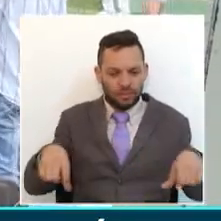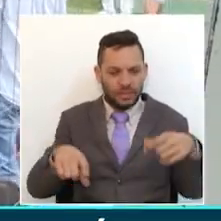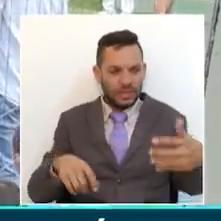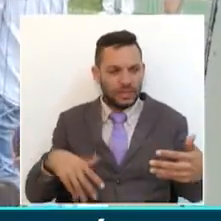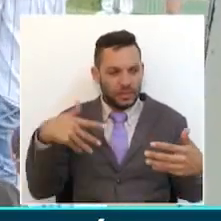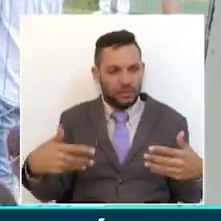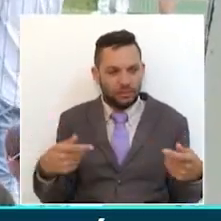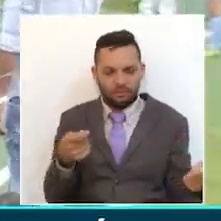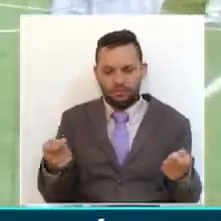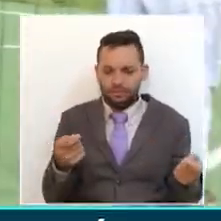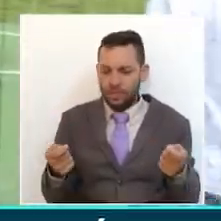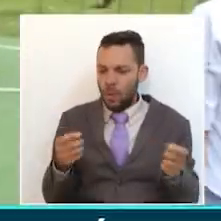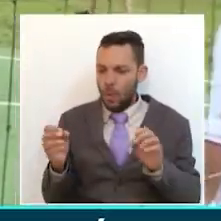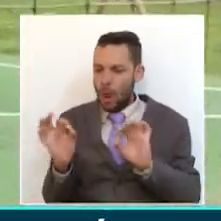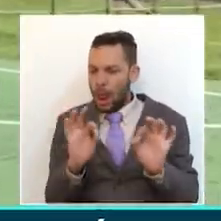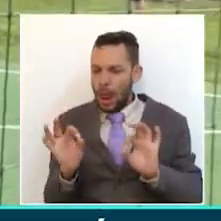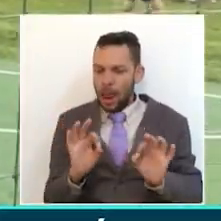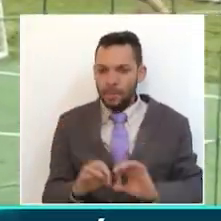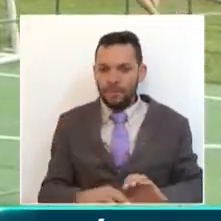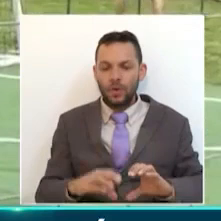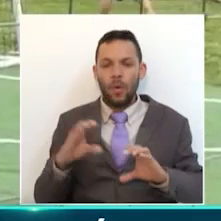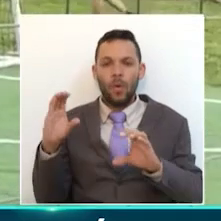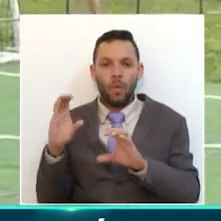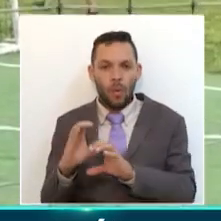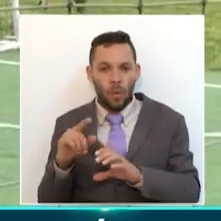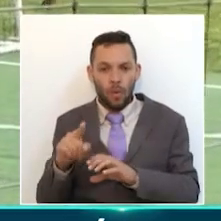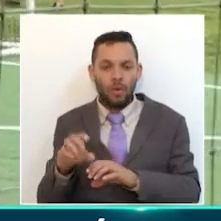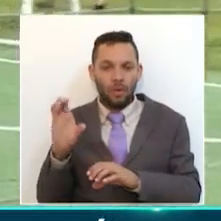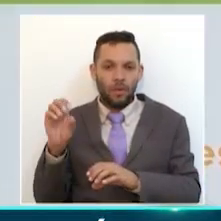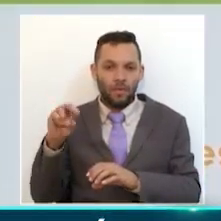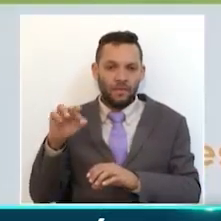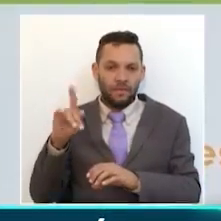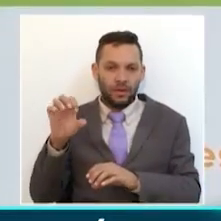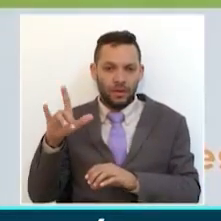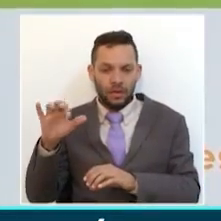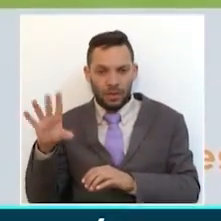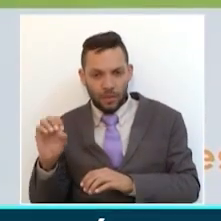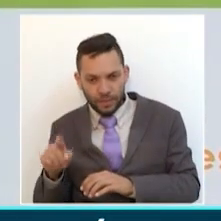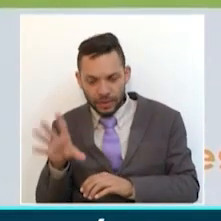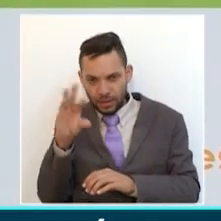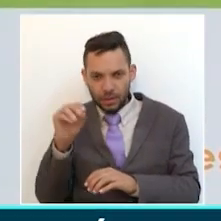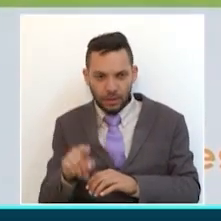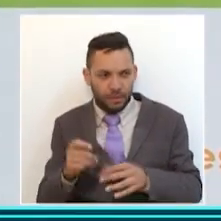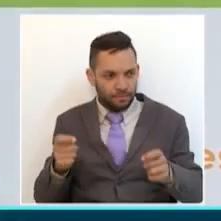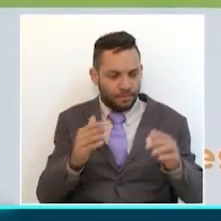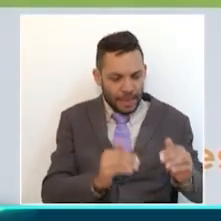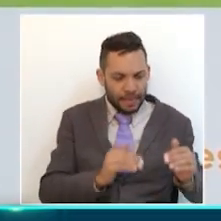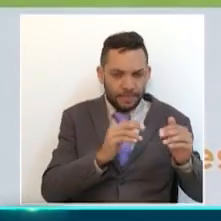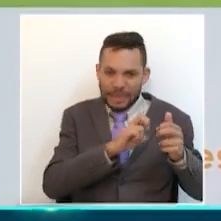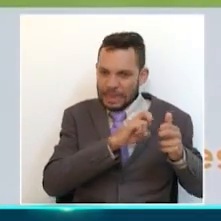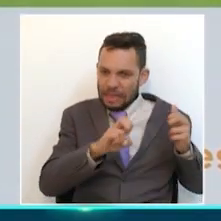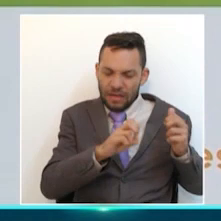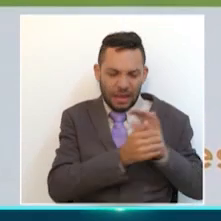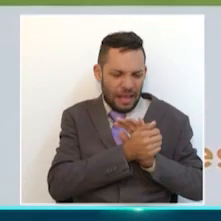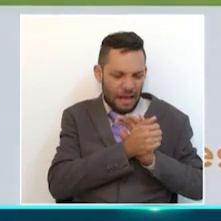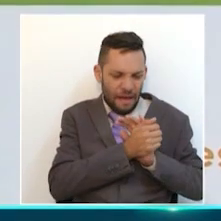por la Coordinación de Deportes de la Caja de Compensación Familiar de Confenalco Quindío. un nivel empresarial que no, más allá de lo